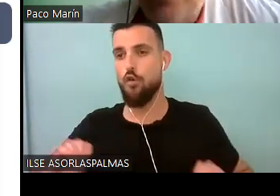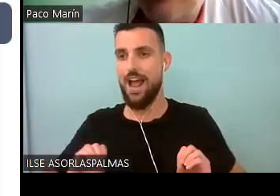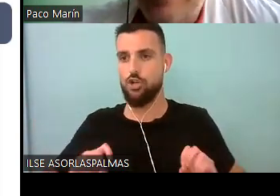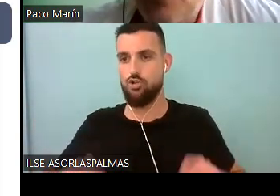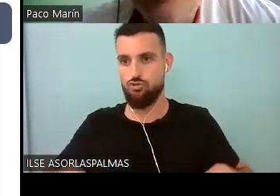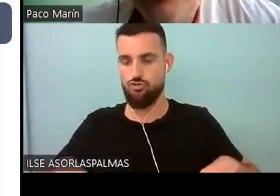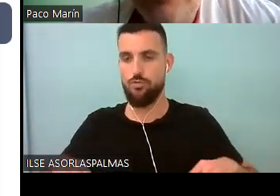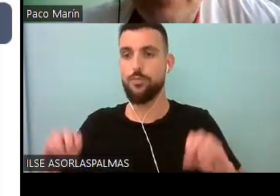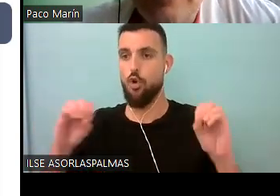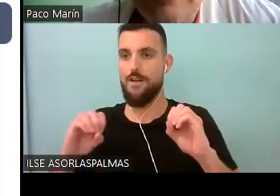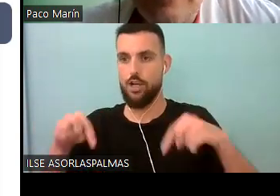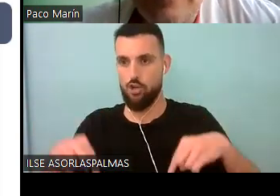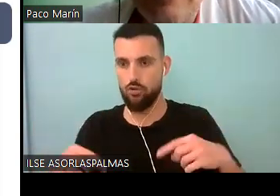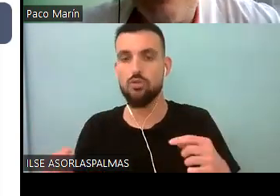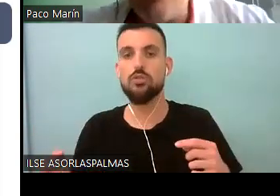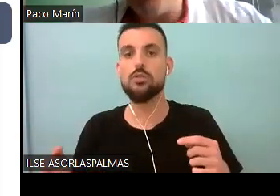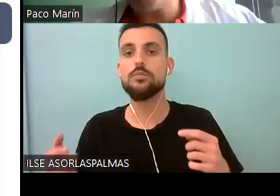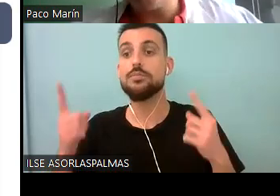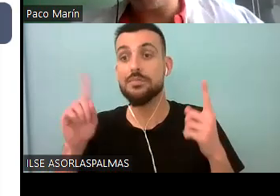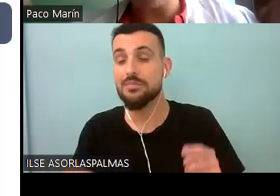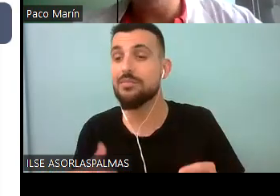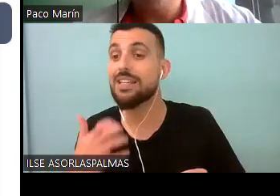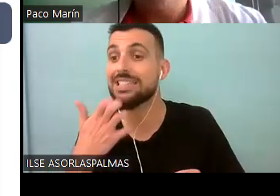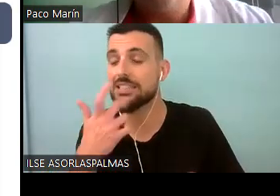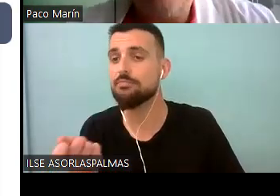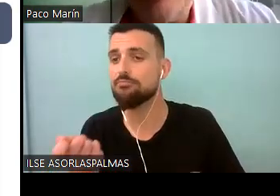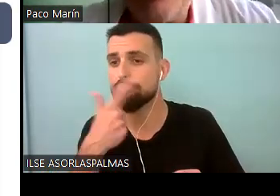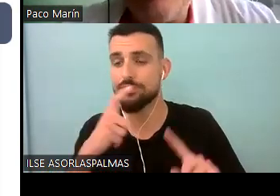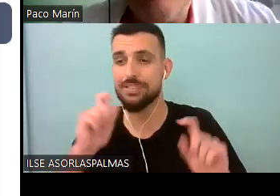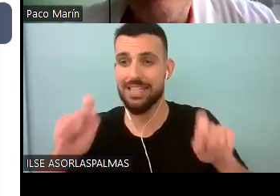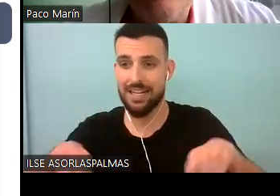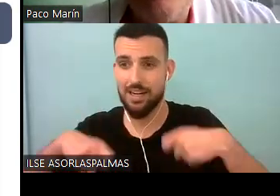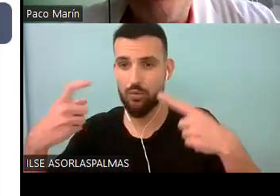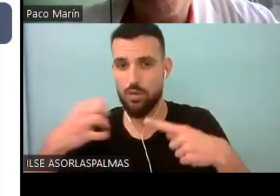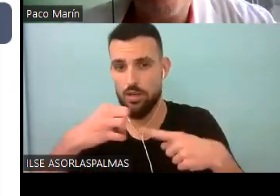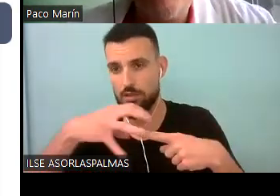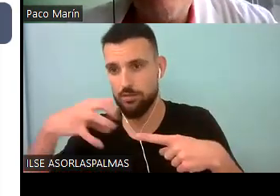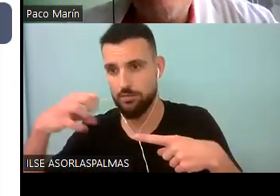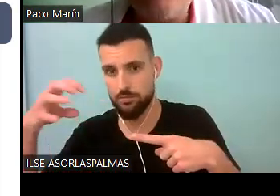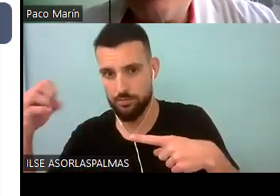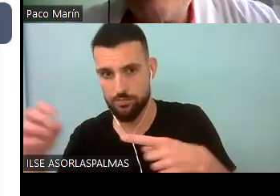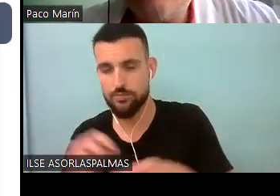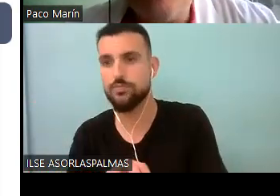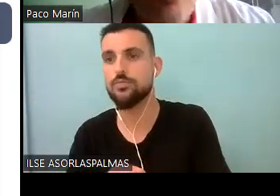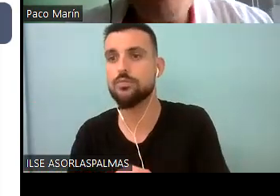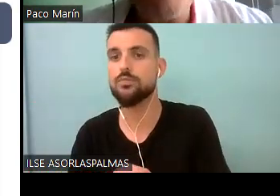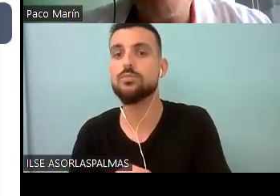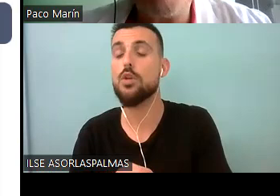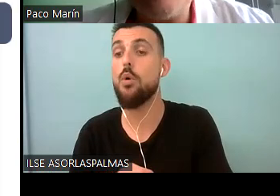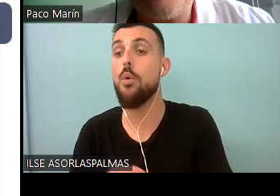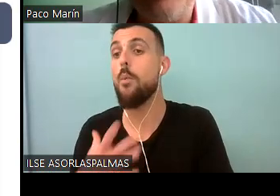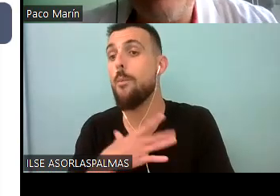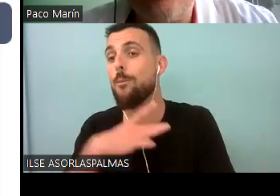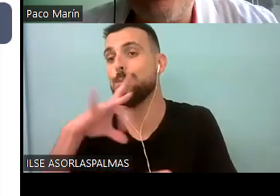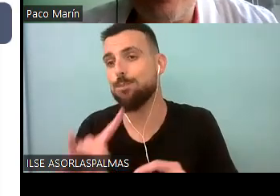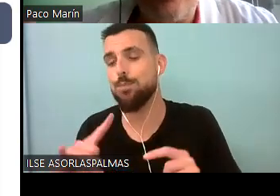Pues como os digo, el aporte de pseudoestrógenos a partir de productos naturales pueden compensar en cierta